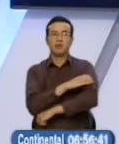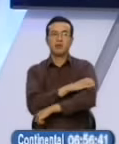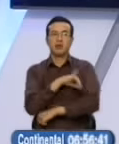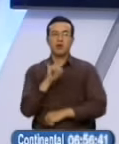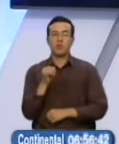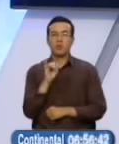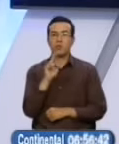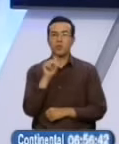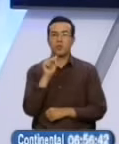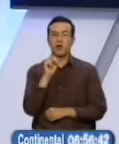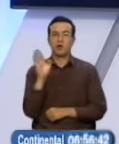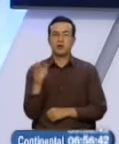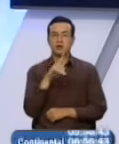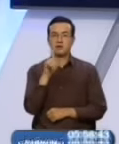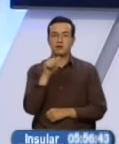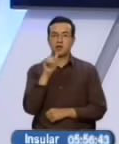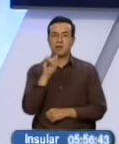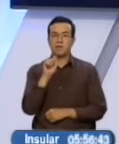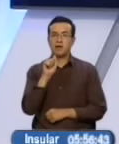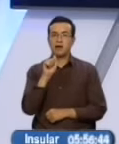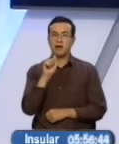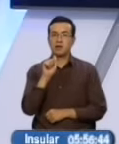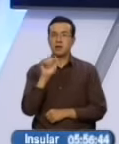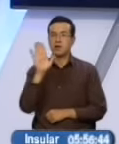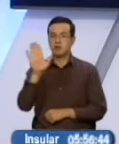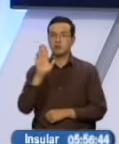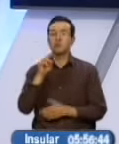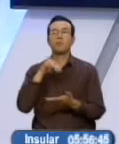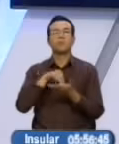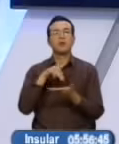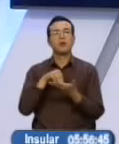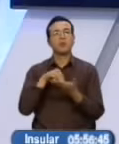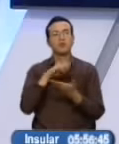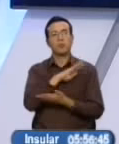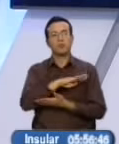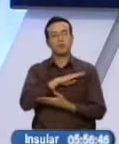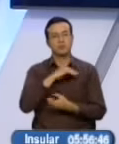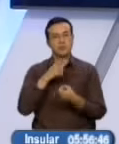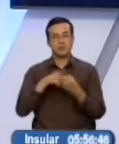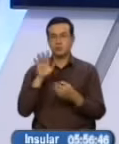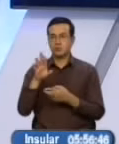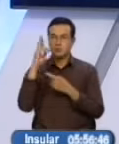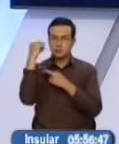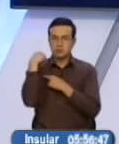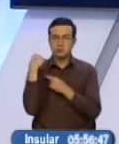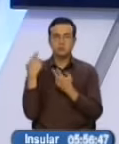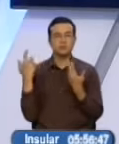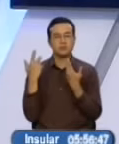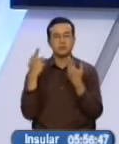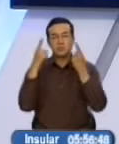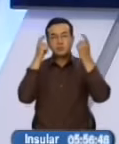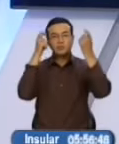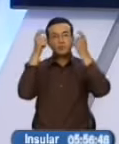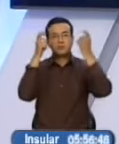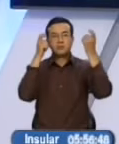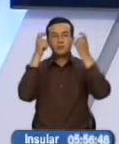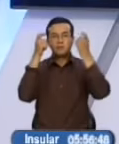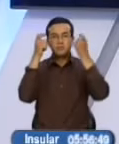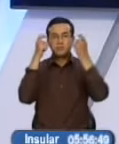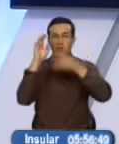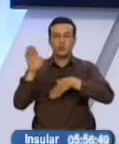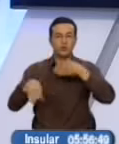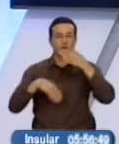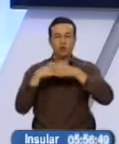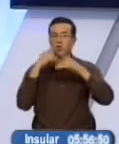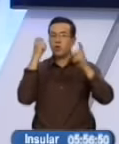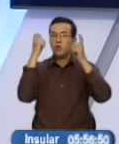Estoy refiriendo al miembro del municipio de seguridad del municipio de Quito, que será el encargado de dirigir todo el